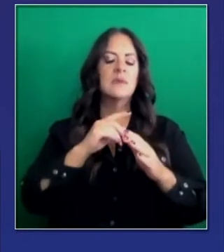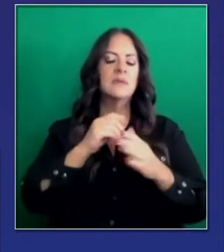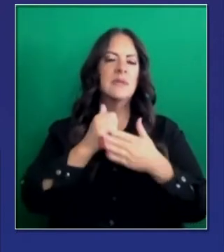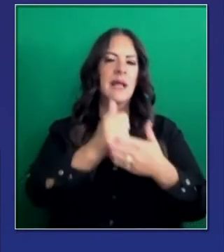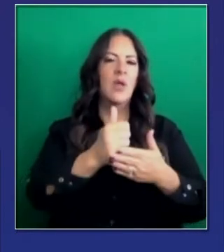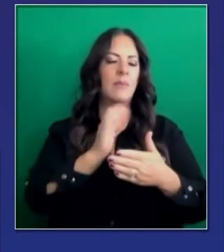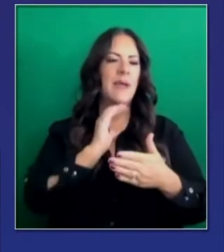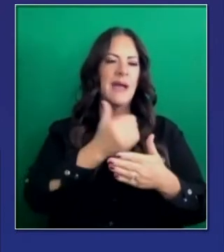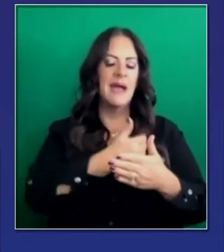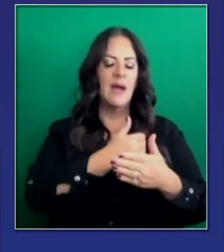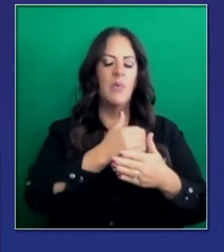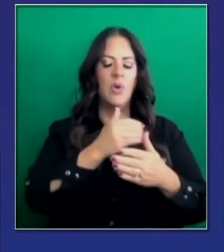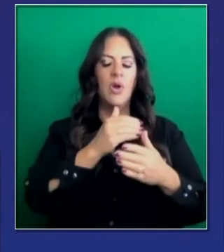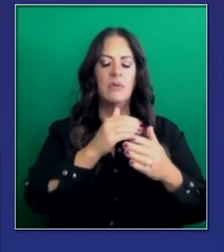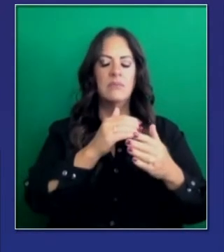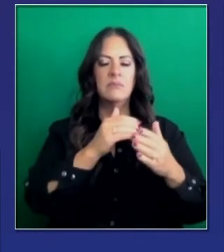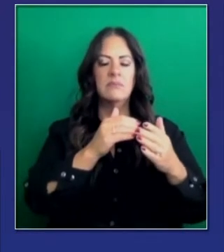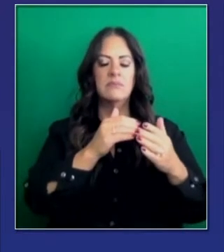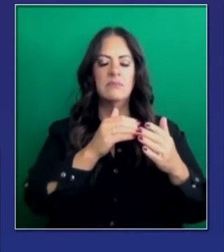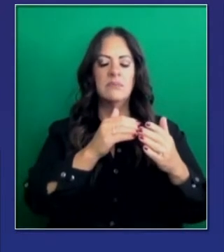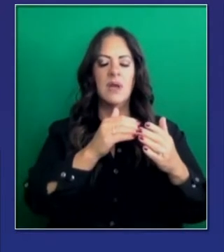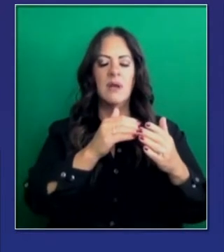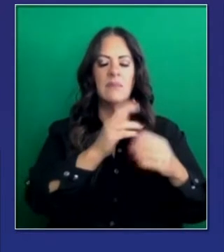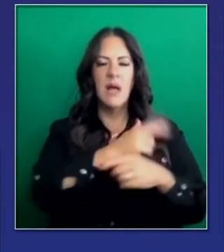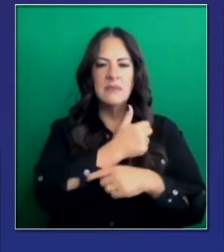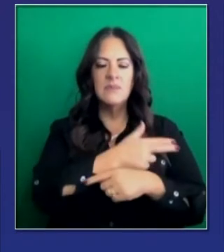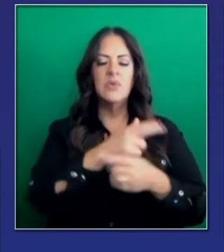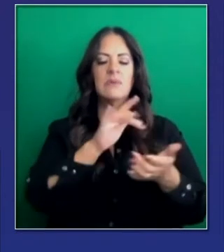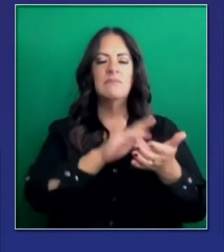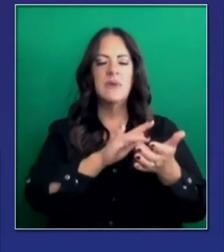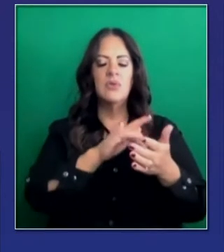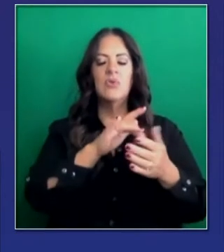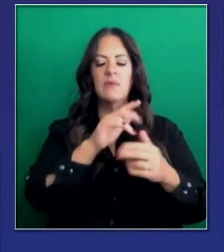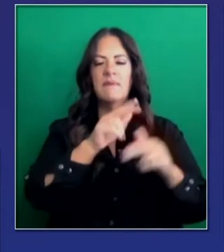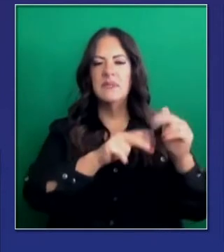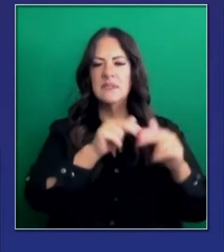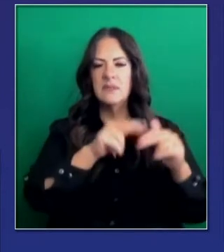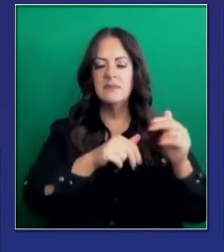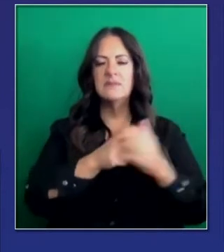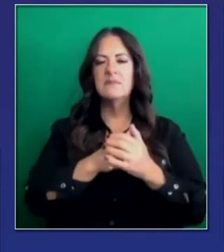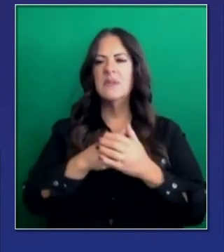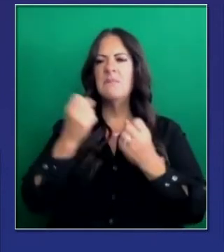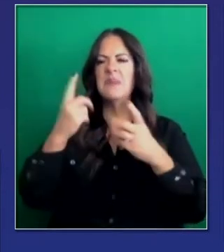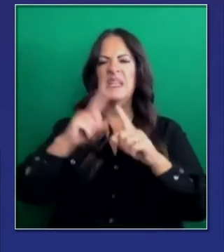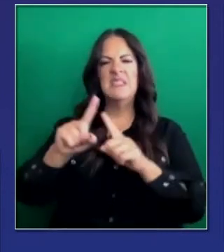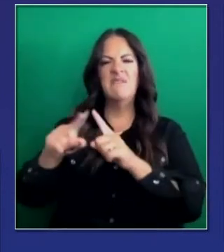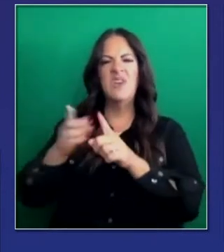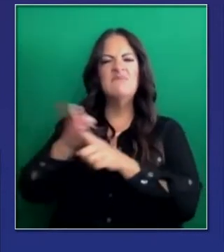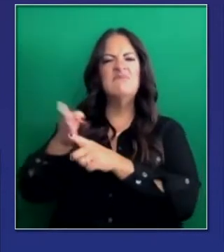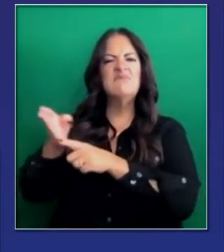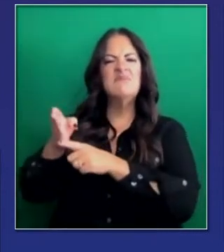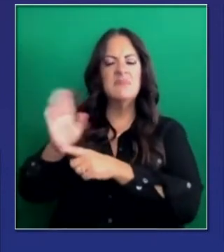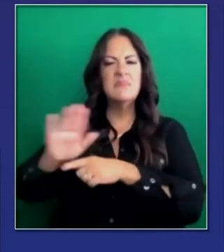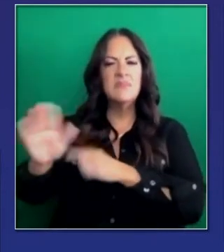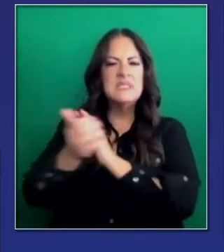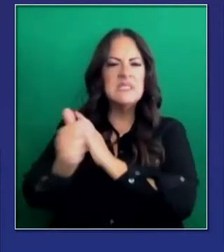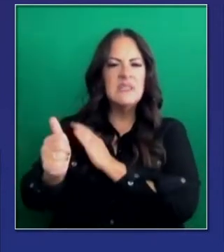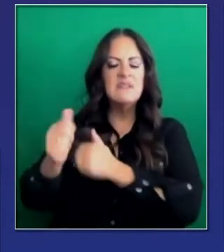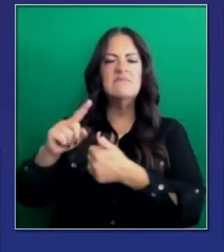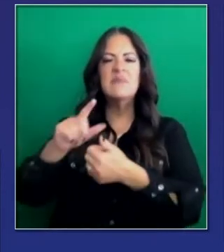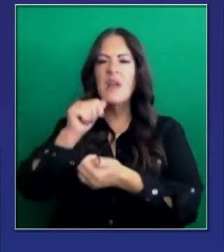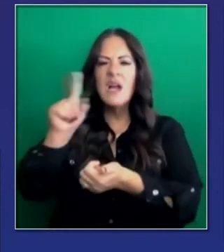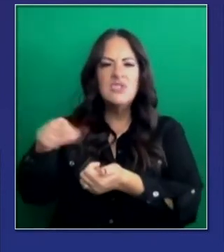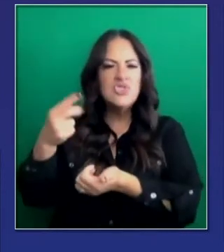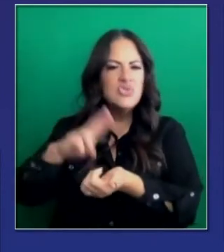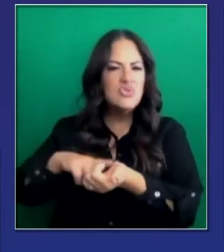trayendo solamente no solamente enfermeras especialistas respiratorios y muchos otros trabajadores esenciales